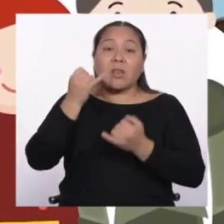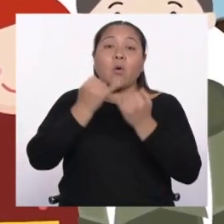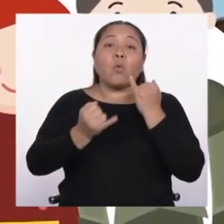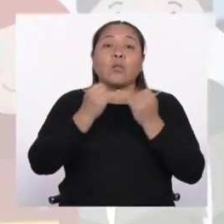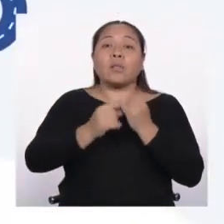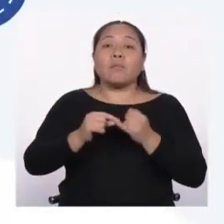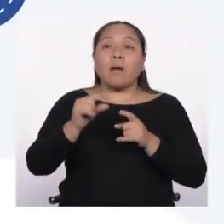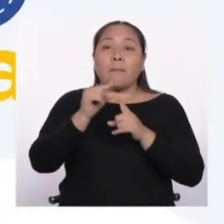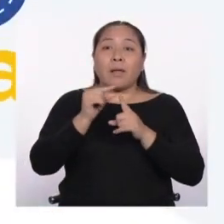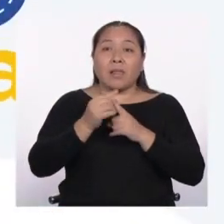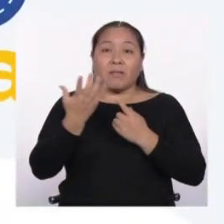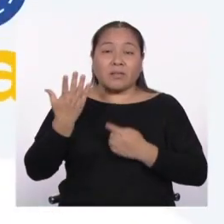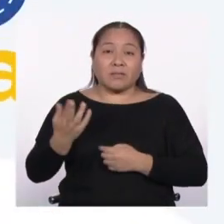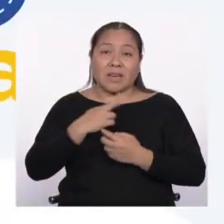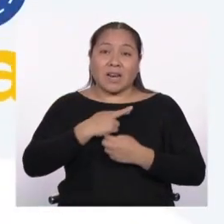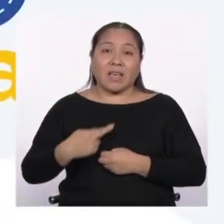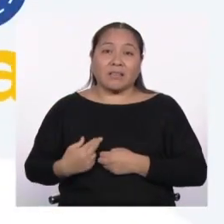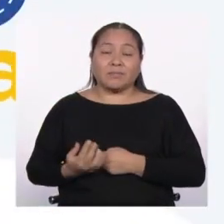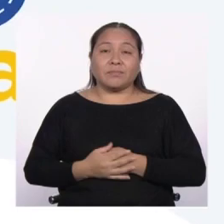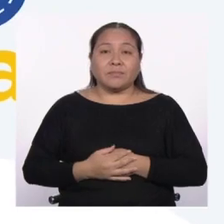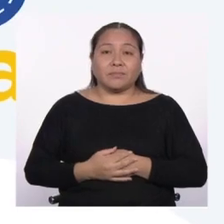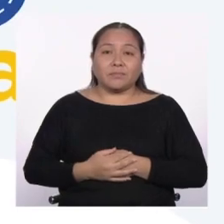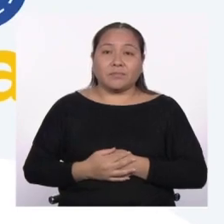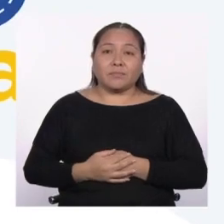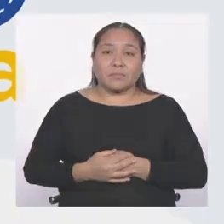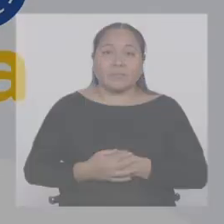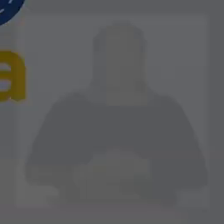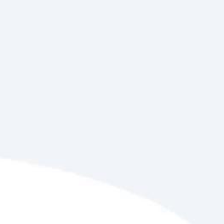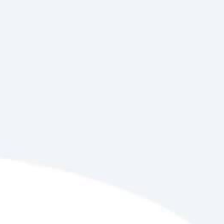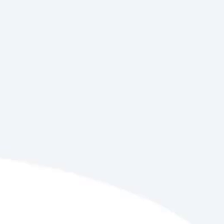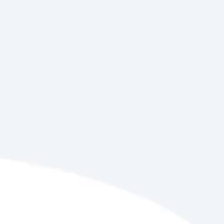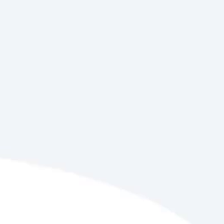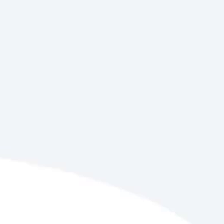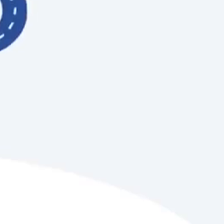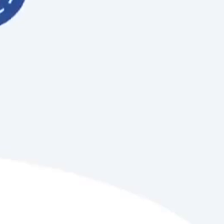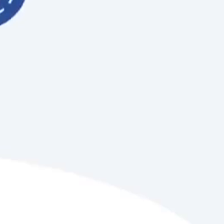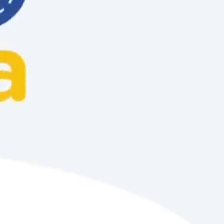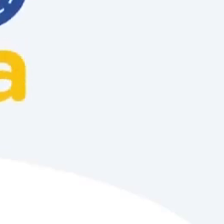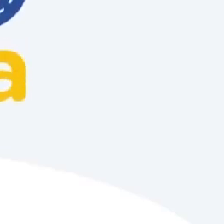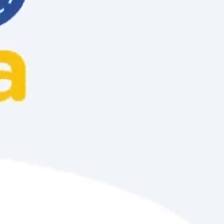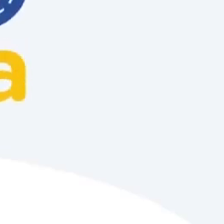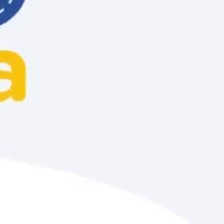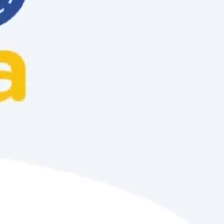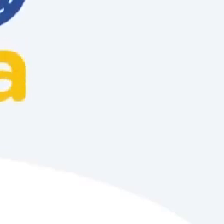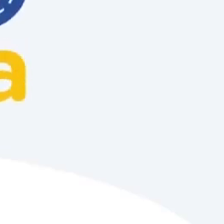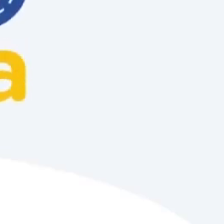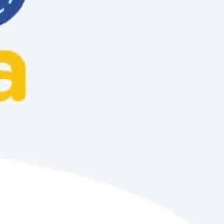palabra.